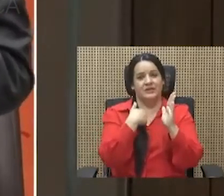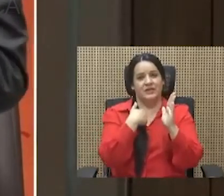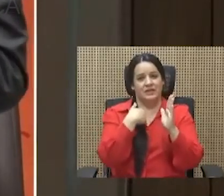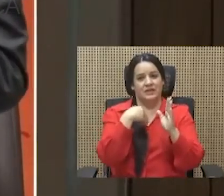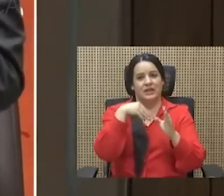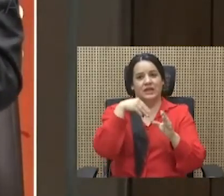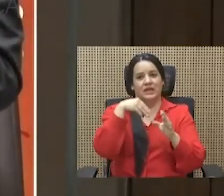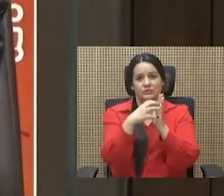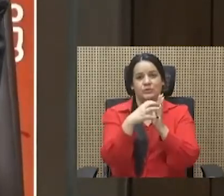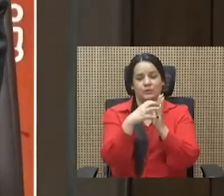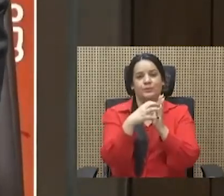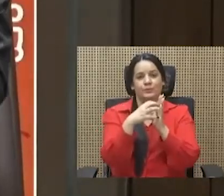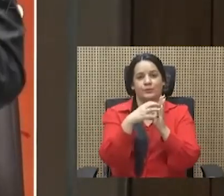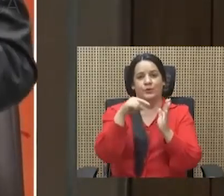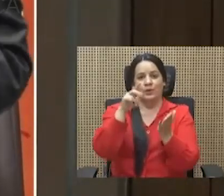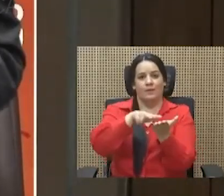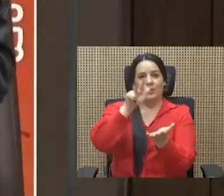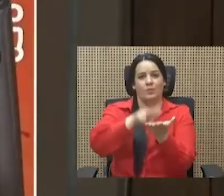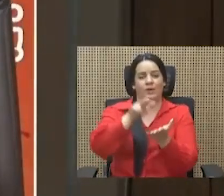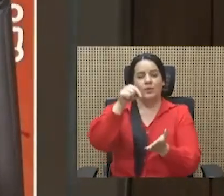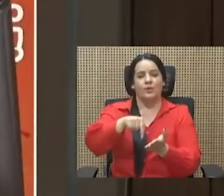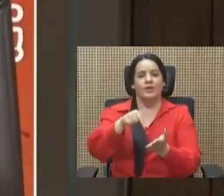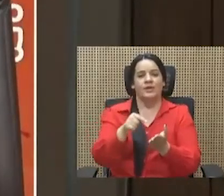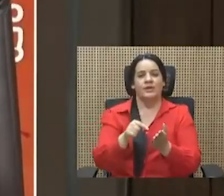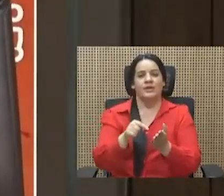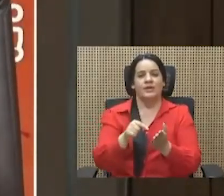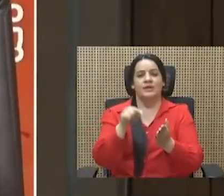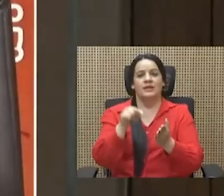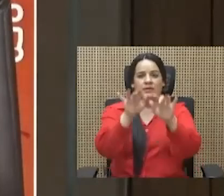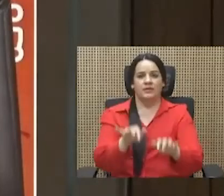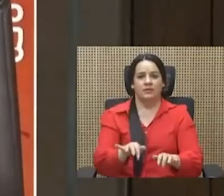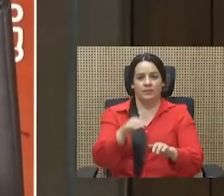redactadas por este servidor.